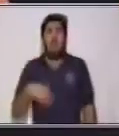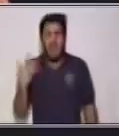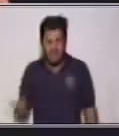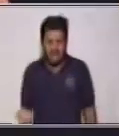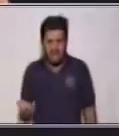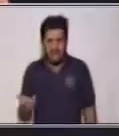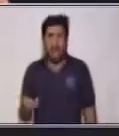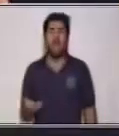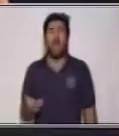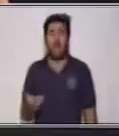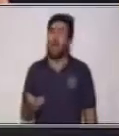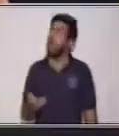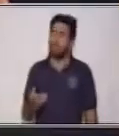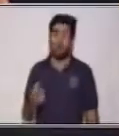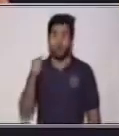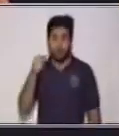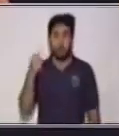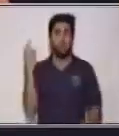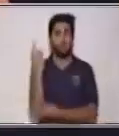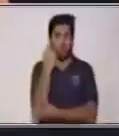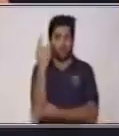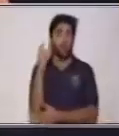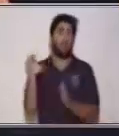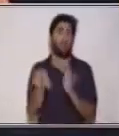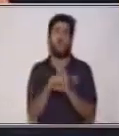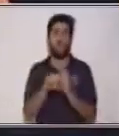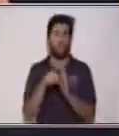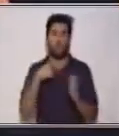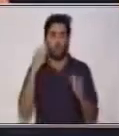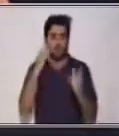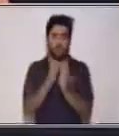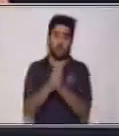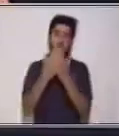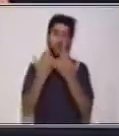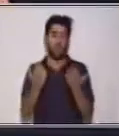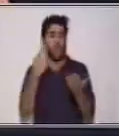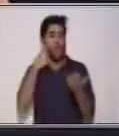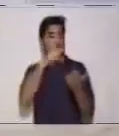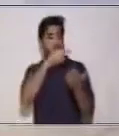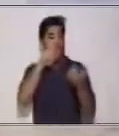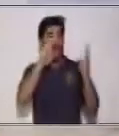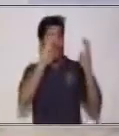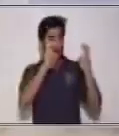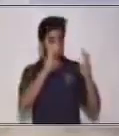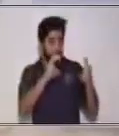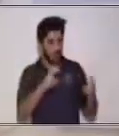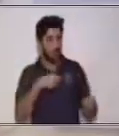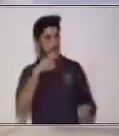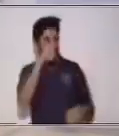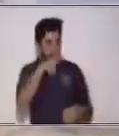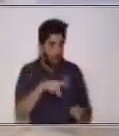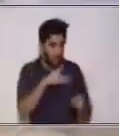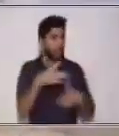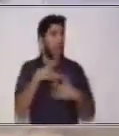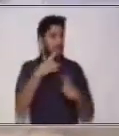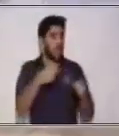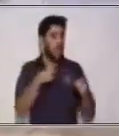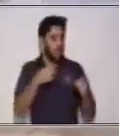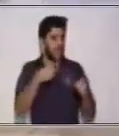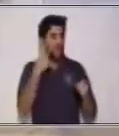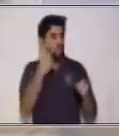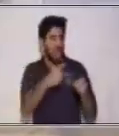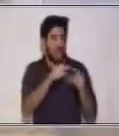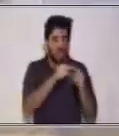índice? El índice es muy importante porque usted coloca sus subtítulos o los títulos de su tema a